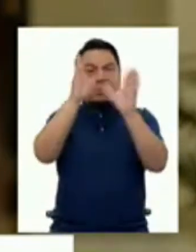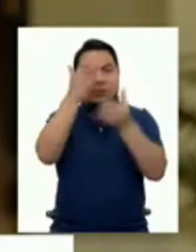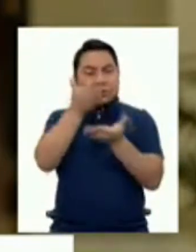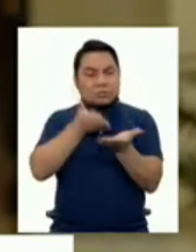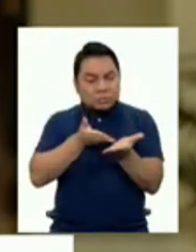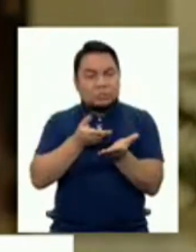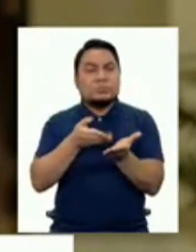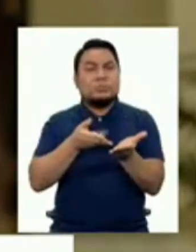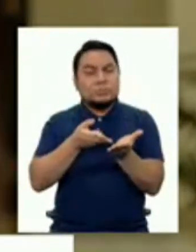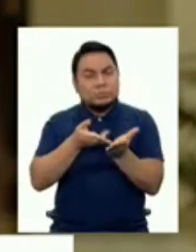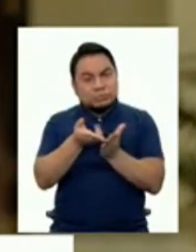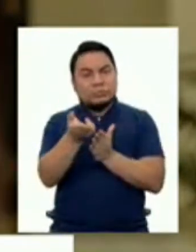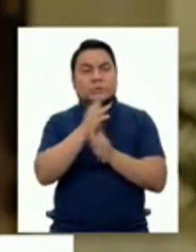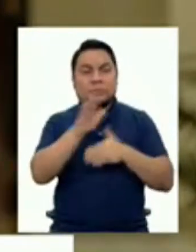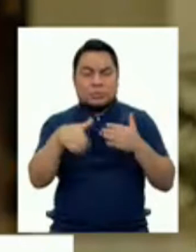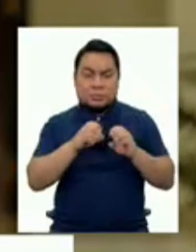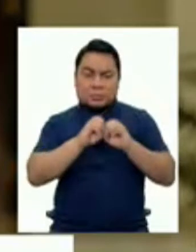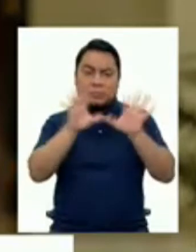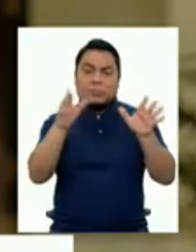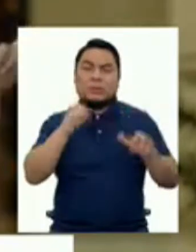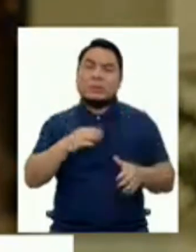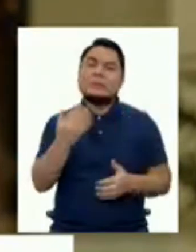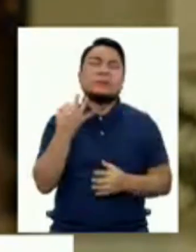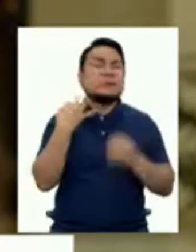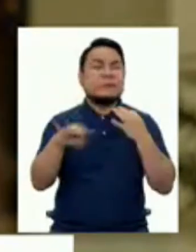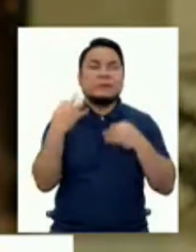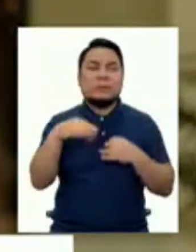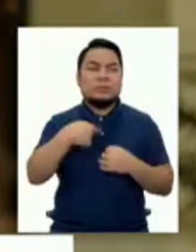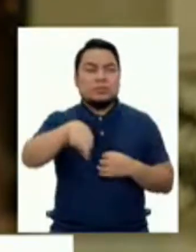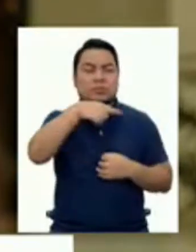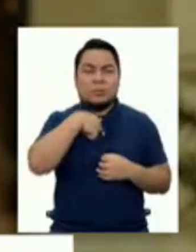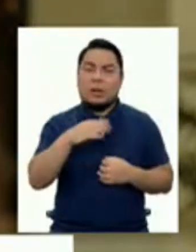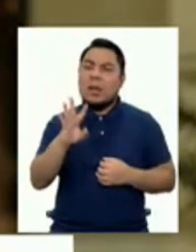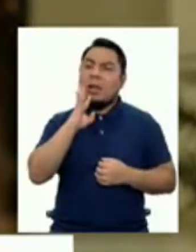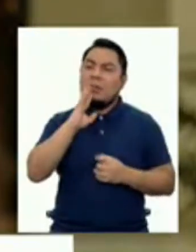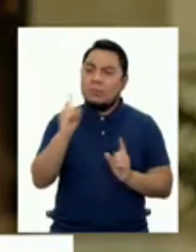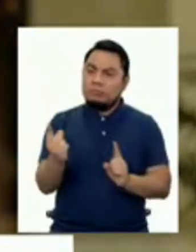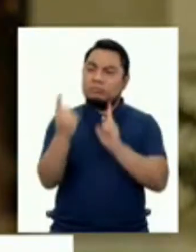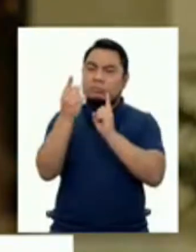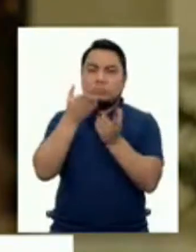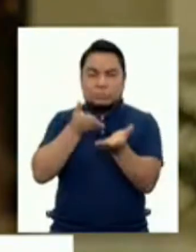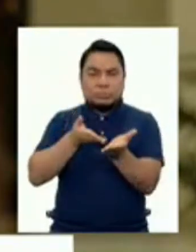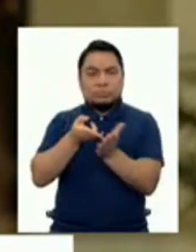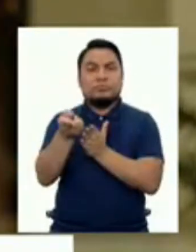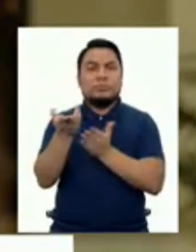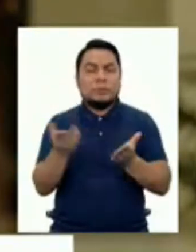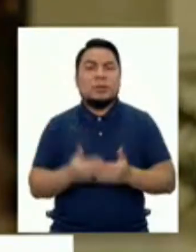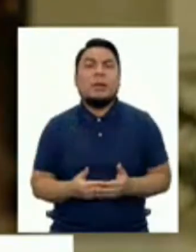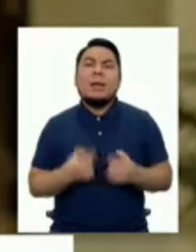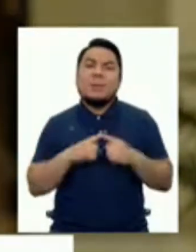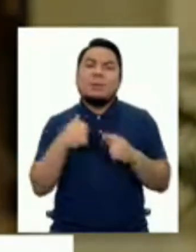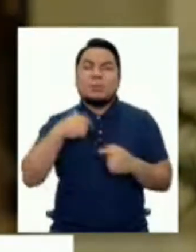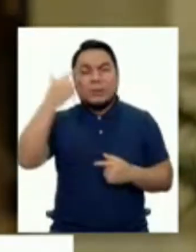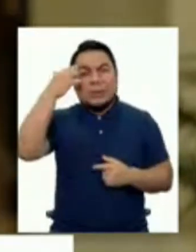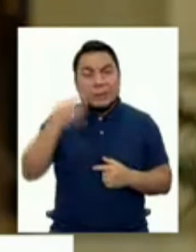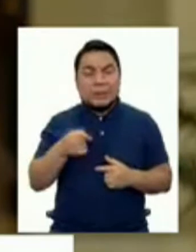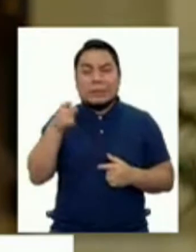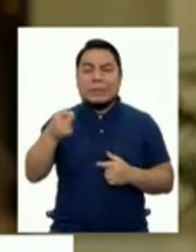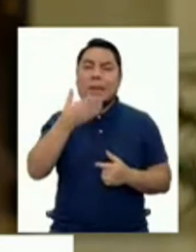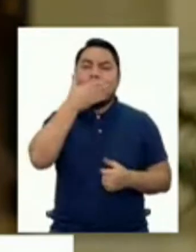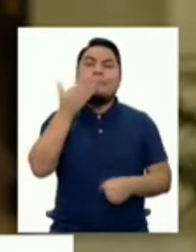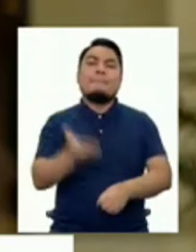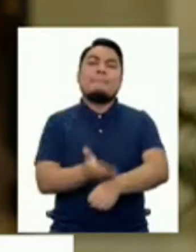como estamos acostumbrados, hablando siempre directamente, ¿no? Y esos son temas que creo que podemos mejorar en esta